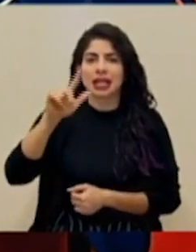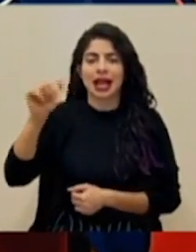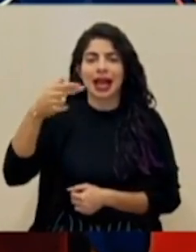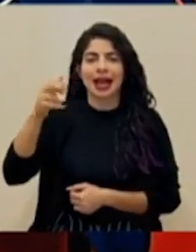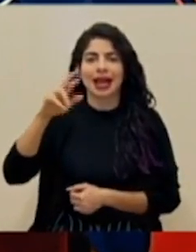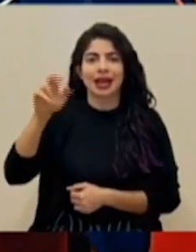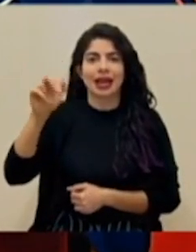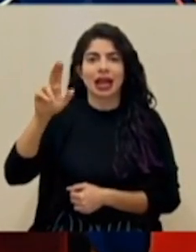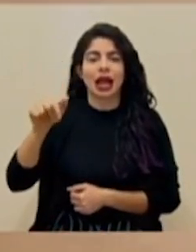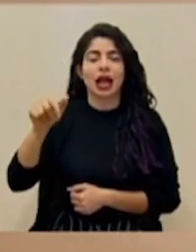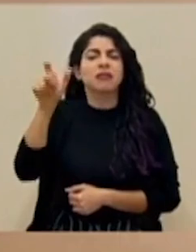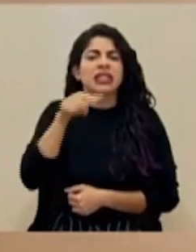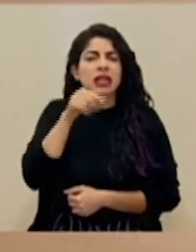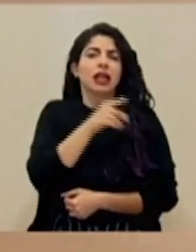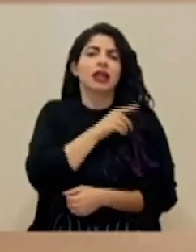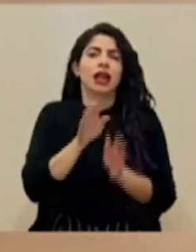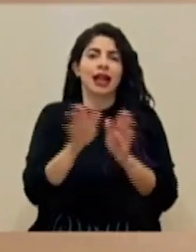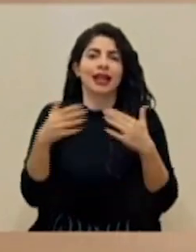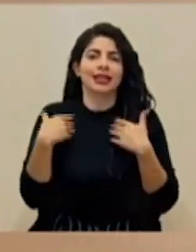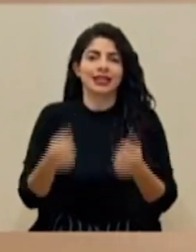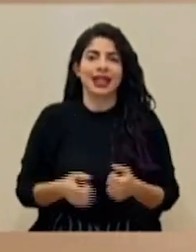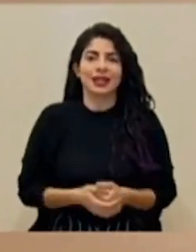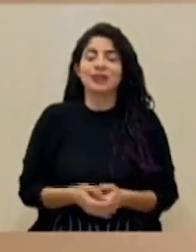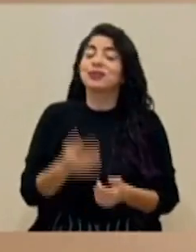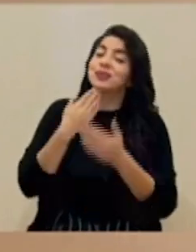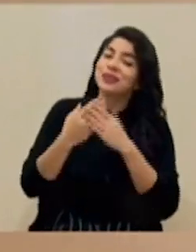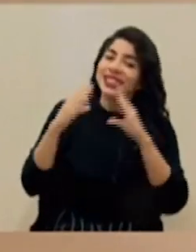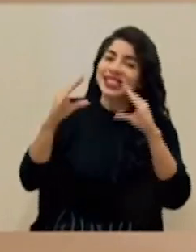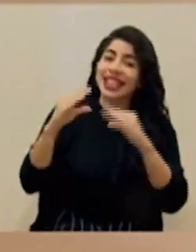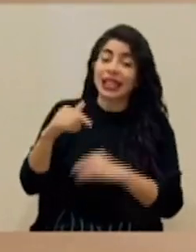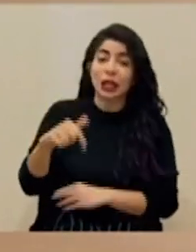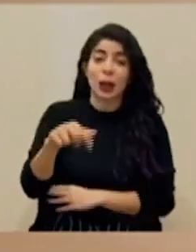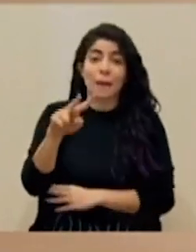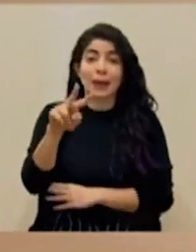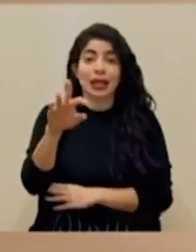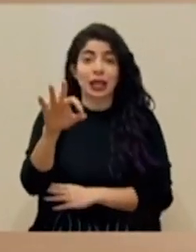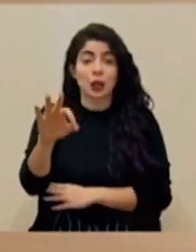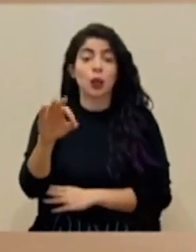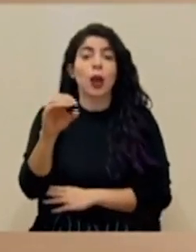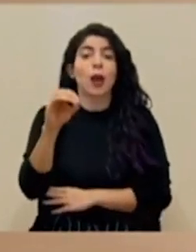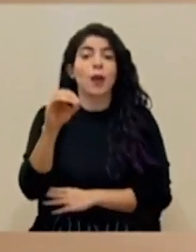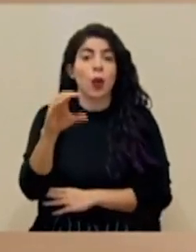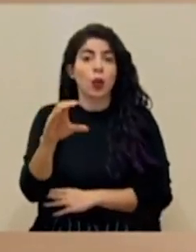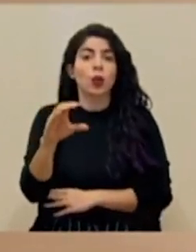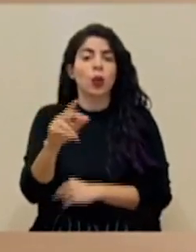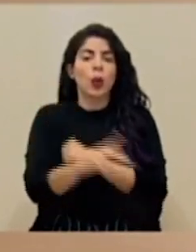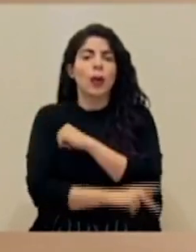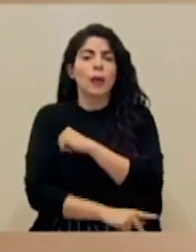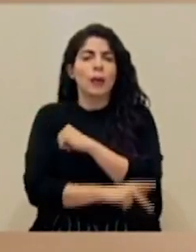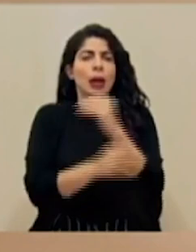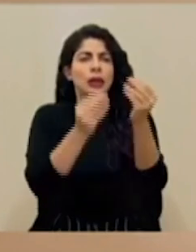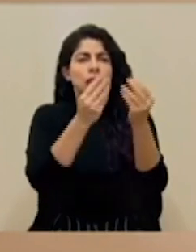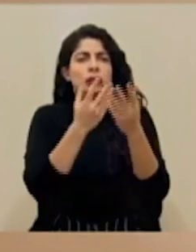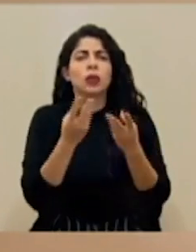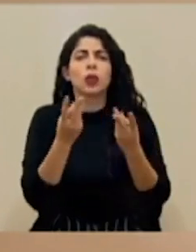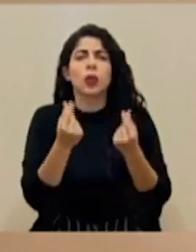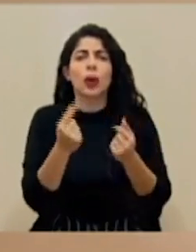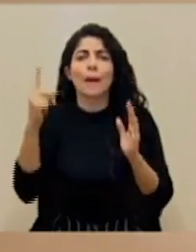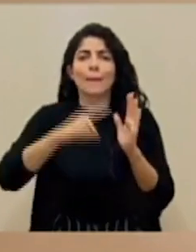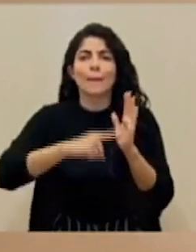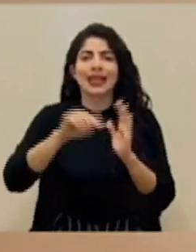directora general de Salud. Buenas tardes. Al 29 de octubre, el país registra un total